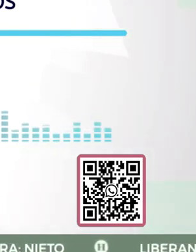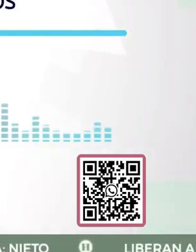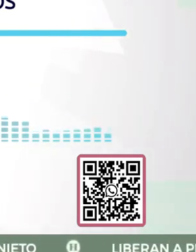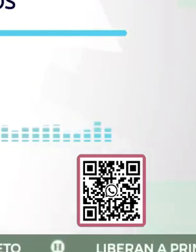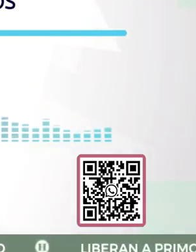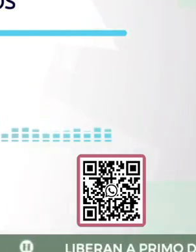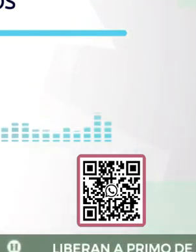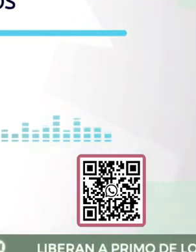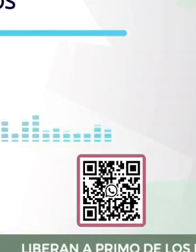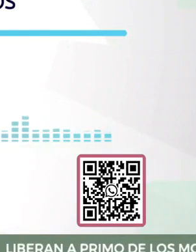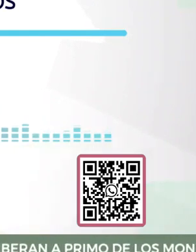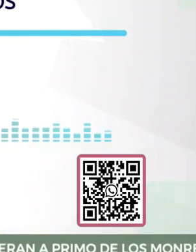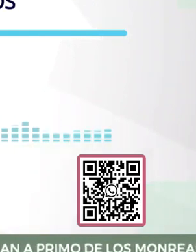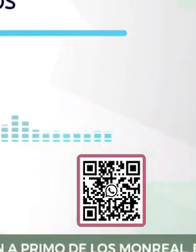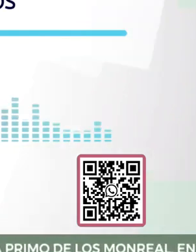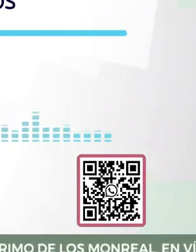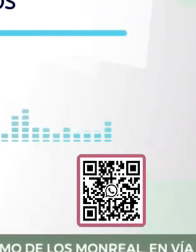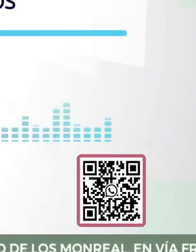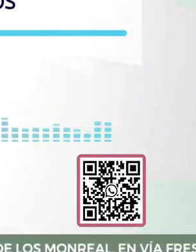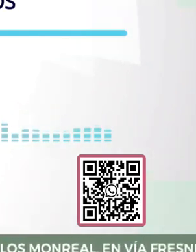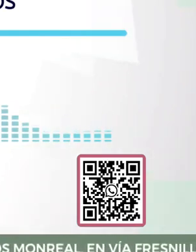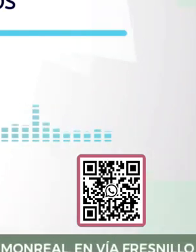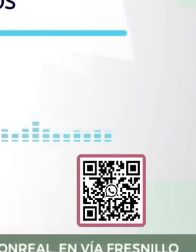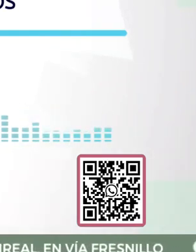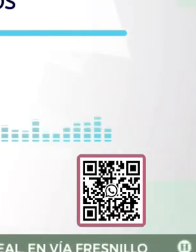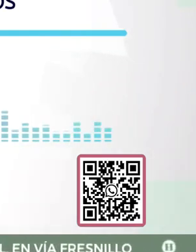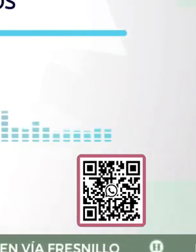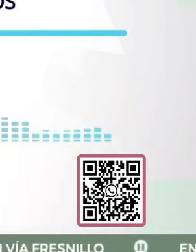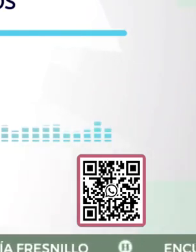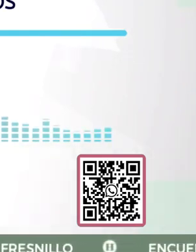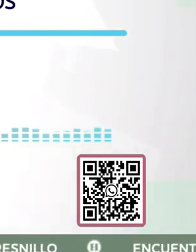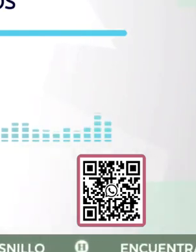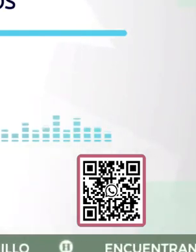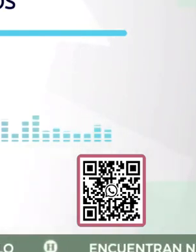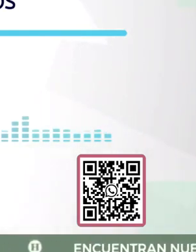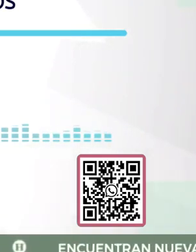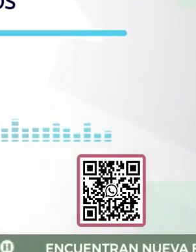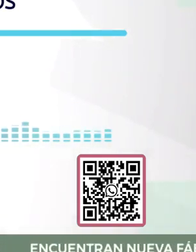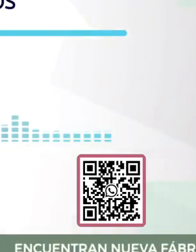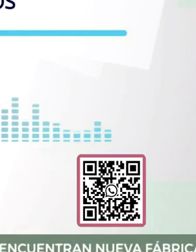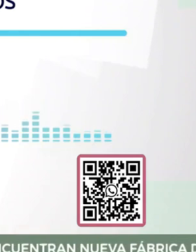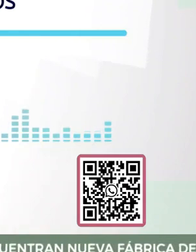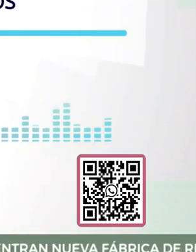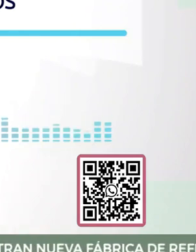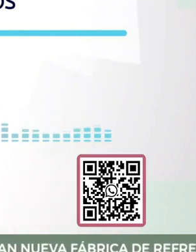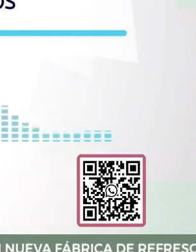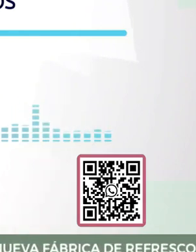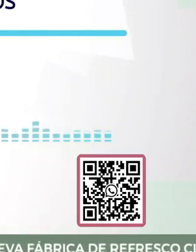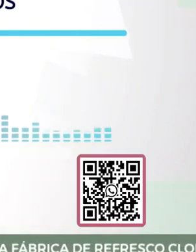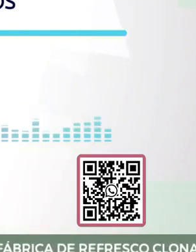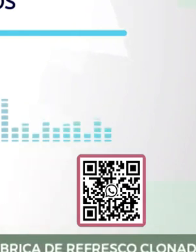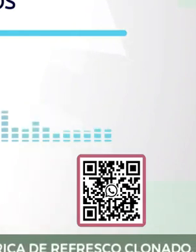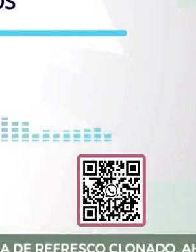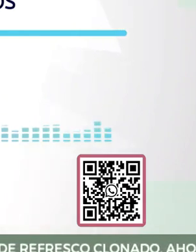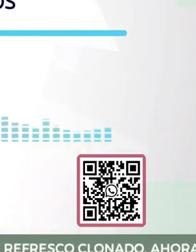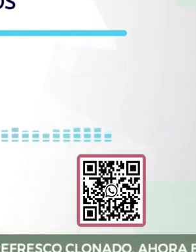ese avión. Sí, sí, sí. Y obtuvo muchos millones de pesos. ¿Dónde están? ¿Qué hizo con ellos? ¿A